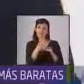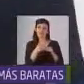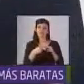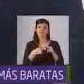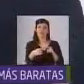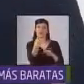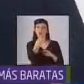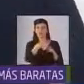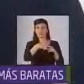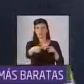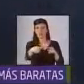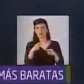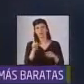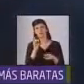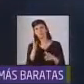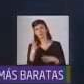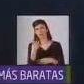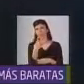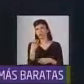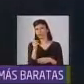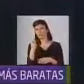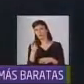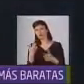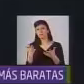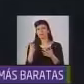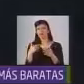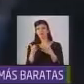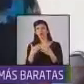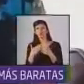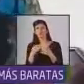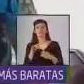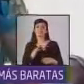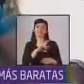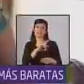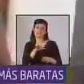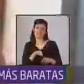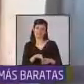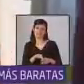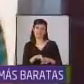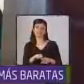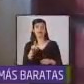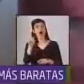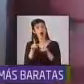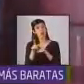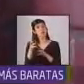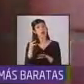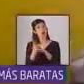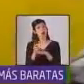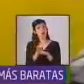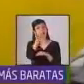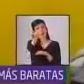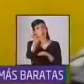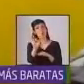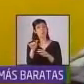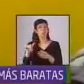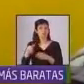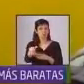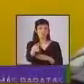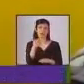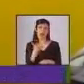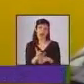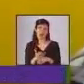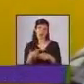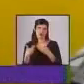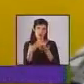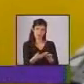400 mil pesos, sus opciones se reducen básicamente a Chile. Y hay agencias que ofrecen trayectos por avión o en bus. Hasta ahora